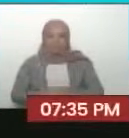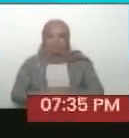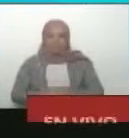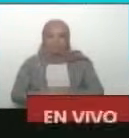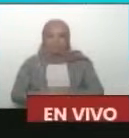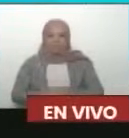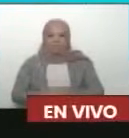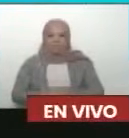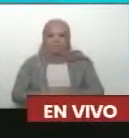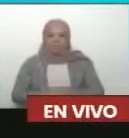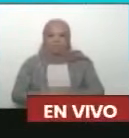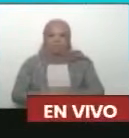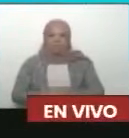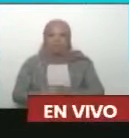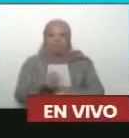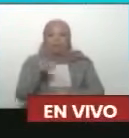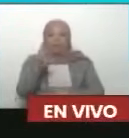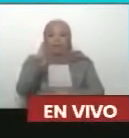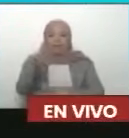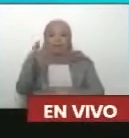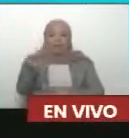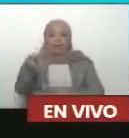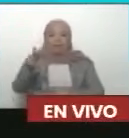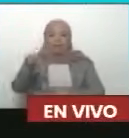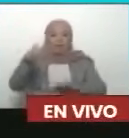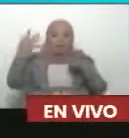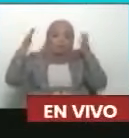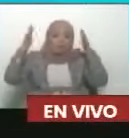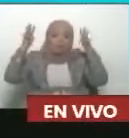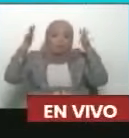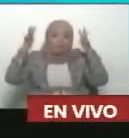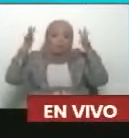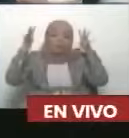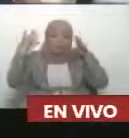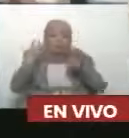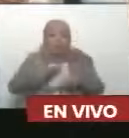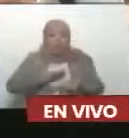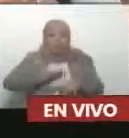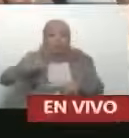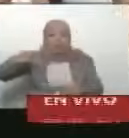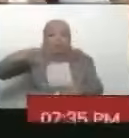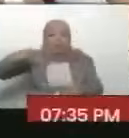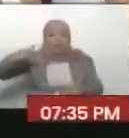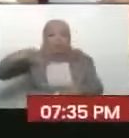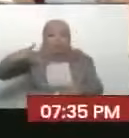Régulo La Cruz Álvarez, alcalde de Las Tejerías.